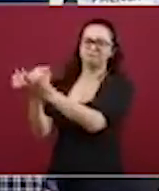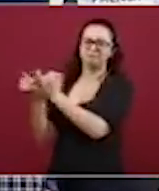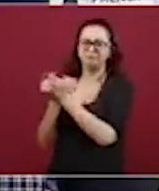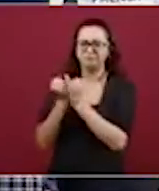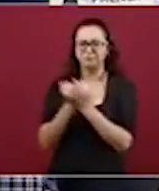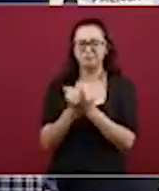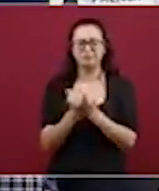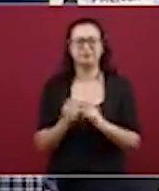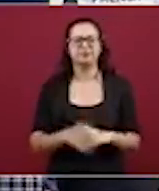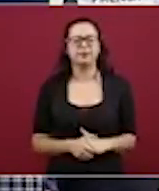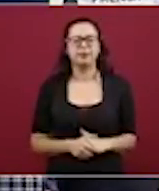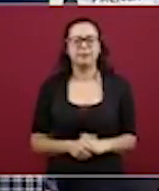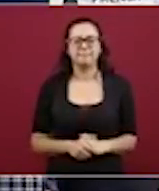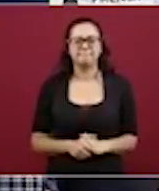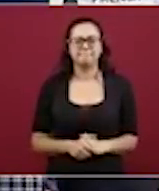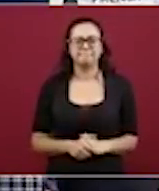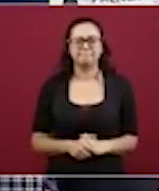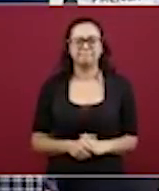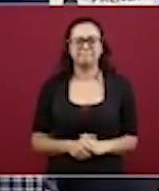Y